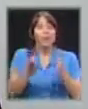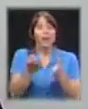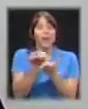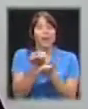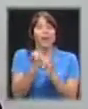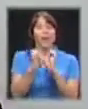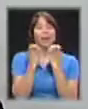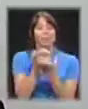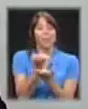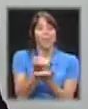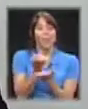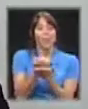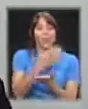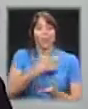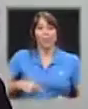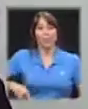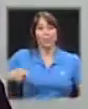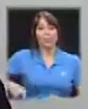las revisiones